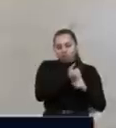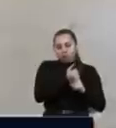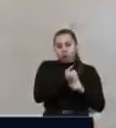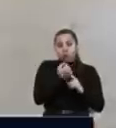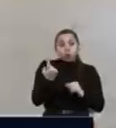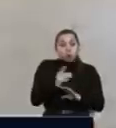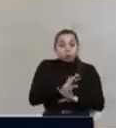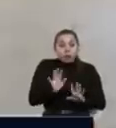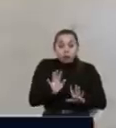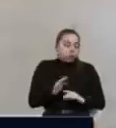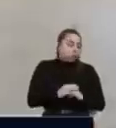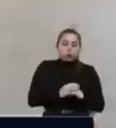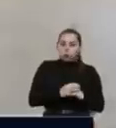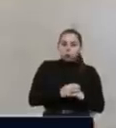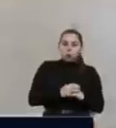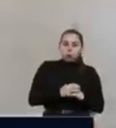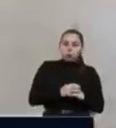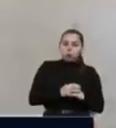no solo eso.